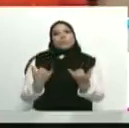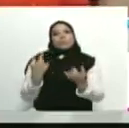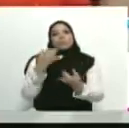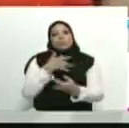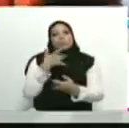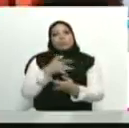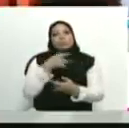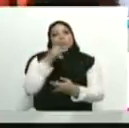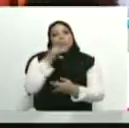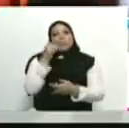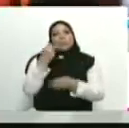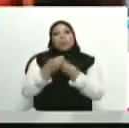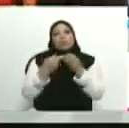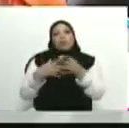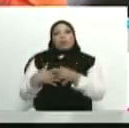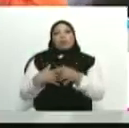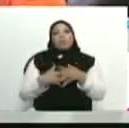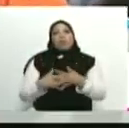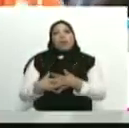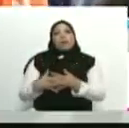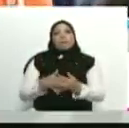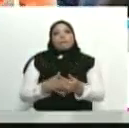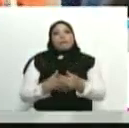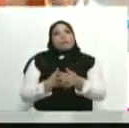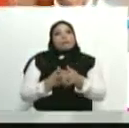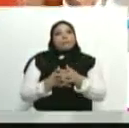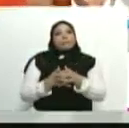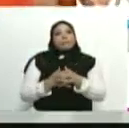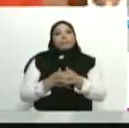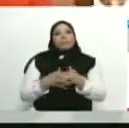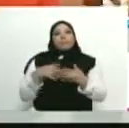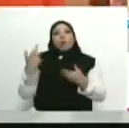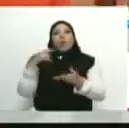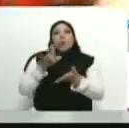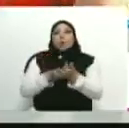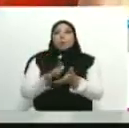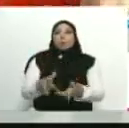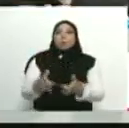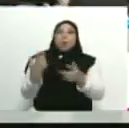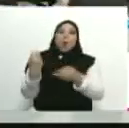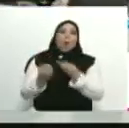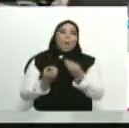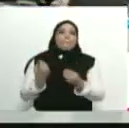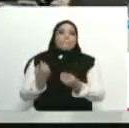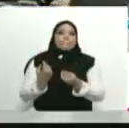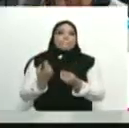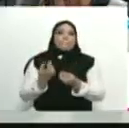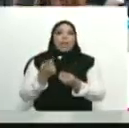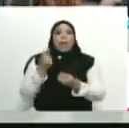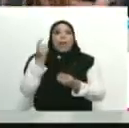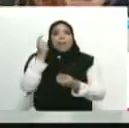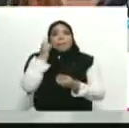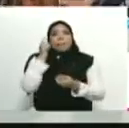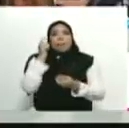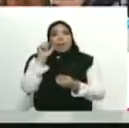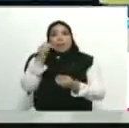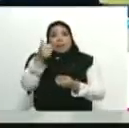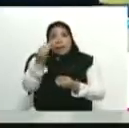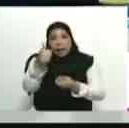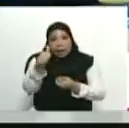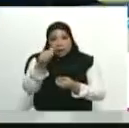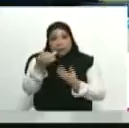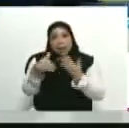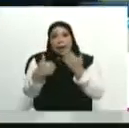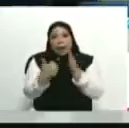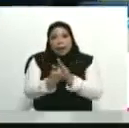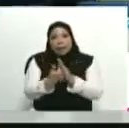sentido. ¿Cómo se entera el estudiante que ha sido asignado un cupo? En la fecha que hemos indicado, entre el 10 y el